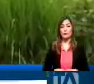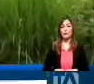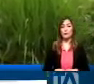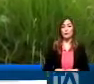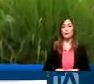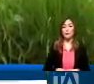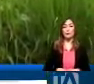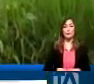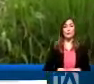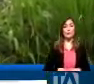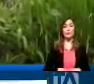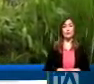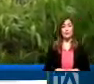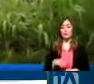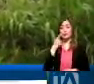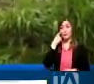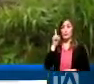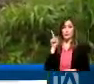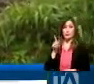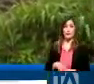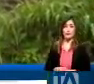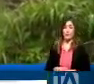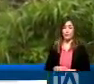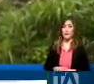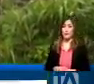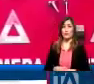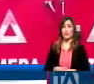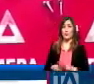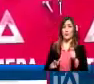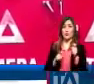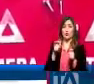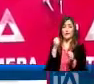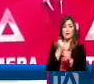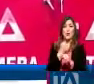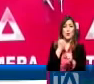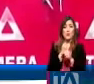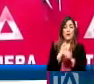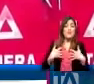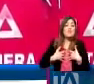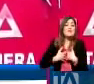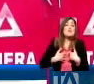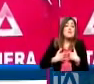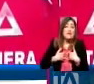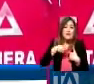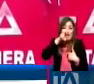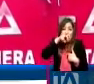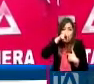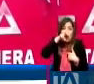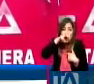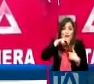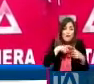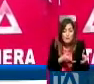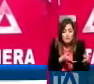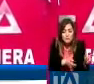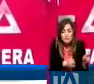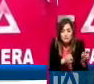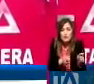señalado. En imágenes ustedes van a ver en estos momentos cómo las personas realizaban evacuaciones incluso de sus animales por miedo justamente a